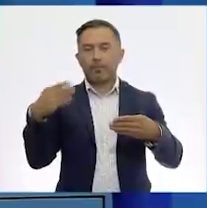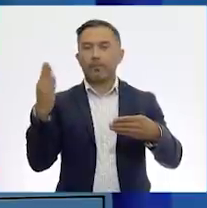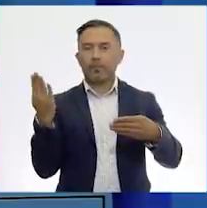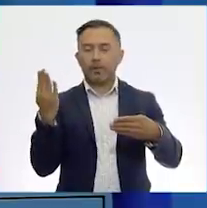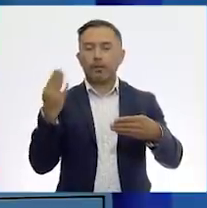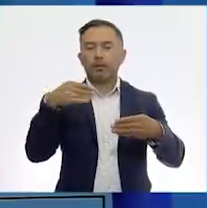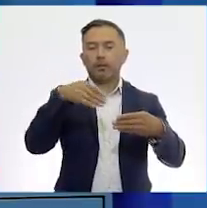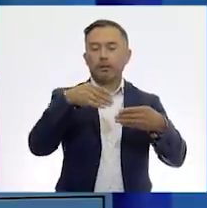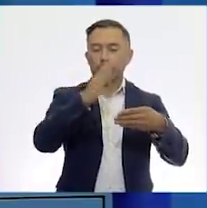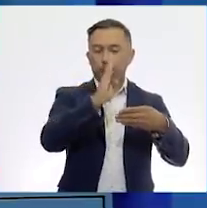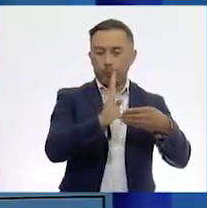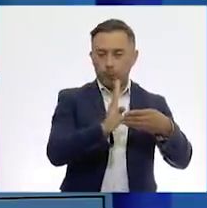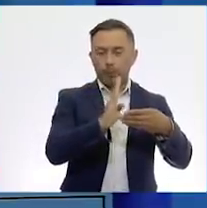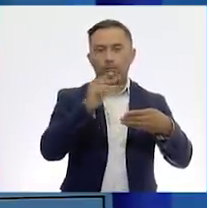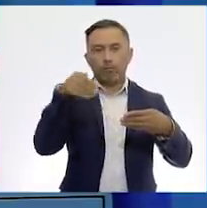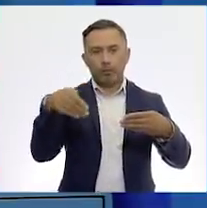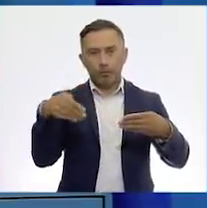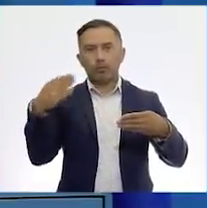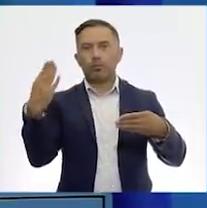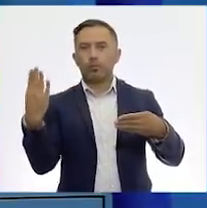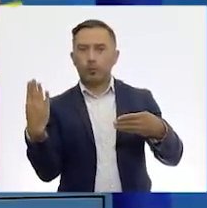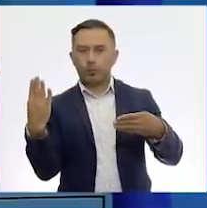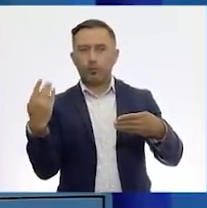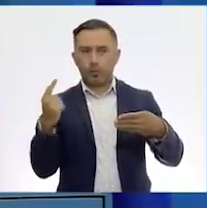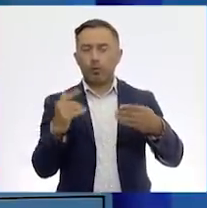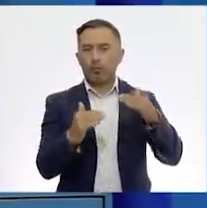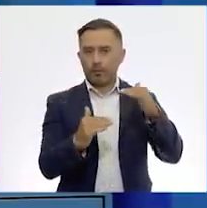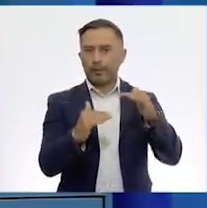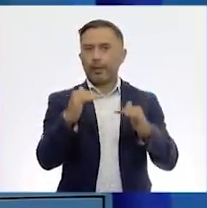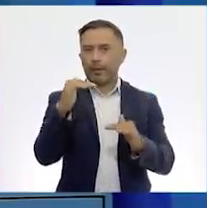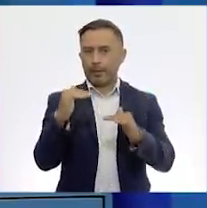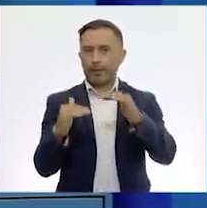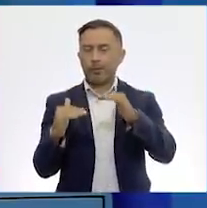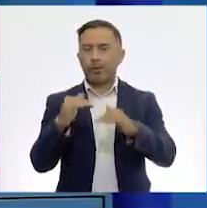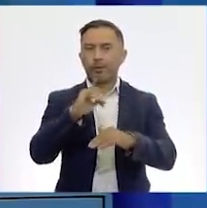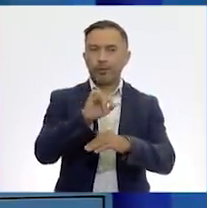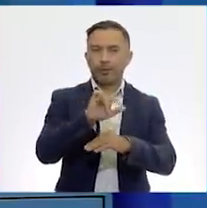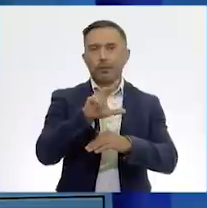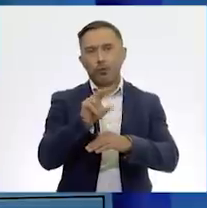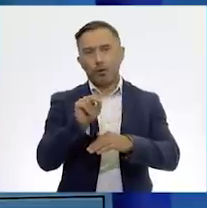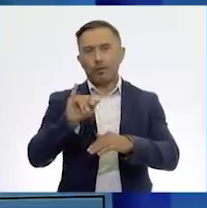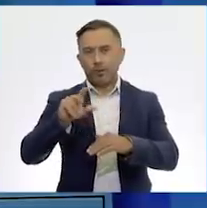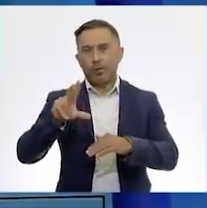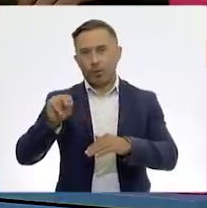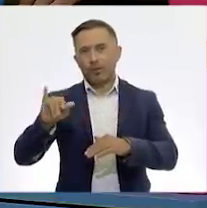estamos equilibrando los pesos. También en el equilibrio podría ocurrir